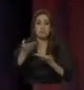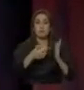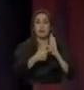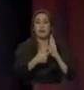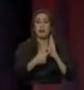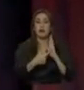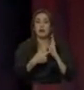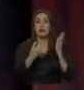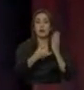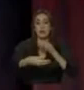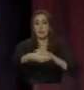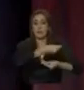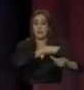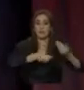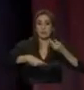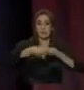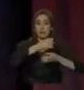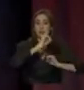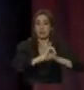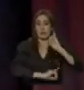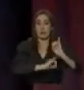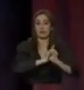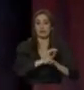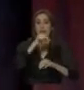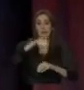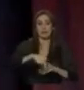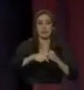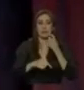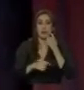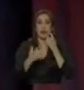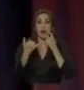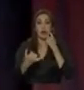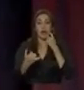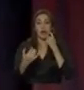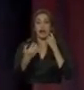el interés de inversión extranjera. Vamos a sacar adelante la economía nacional.